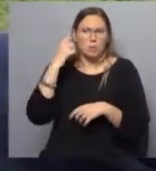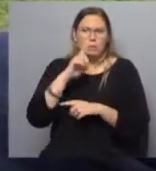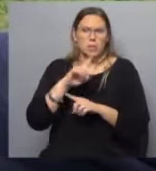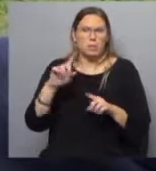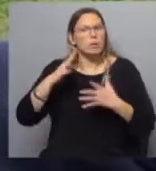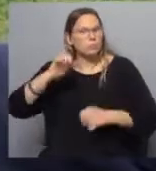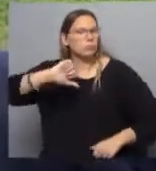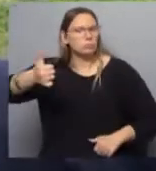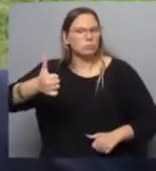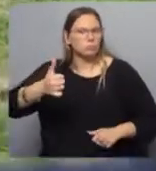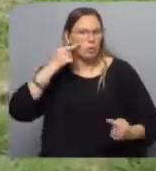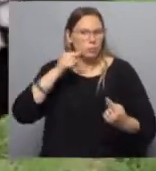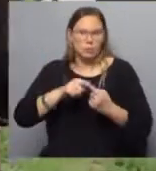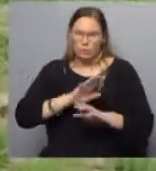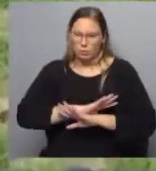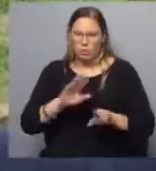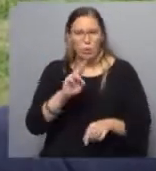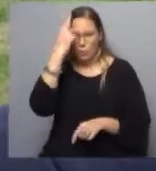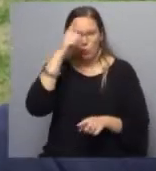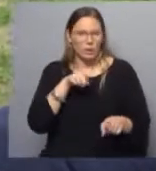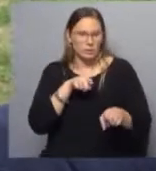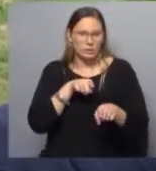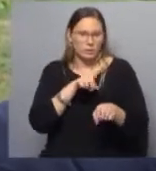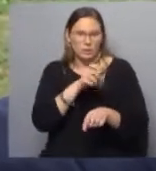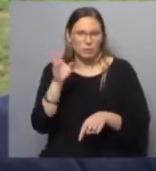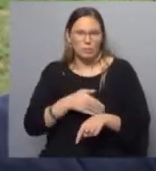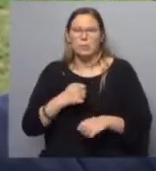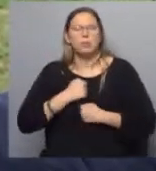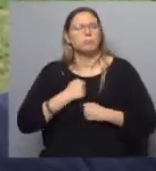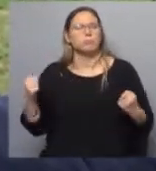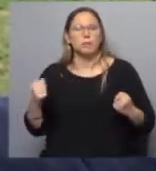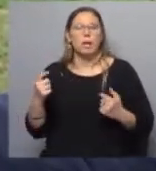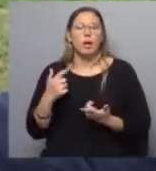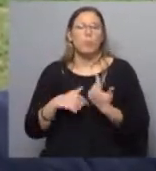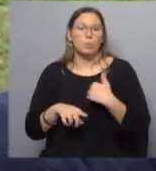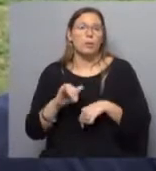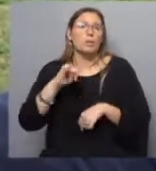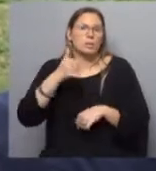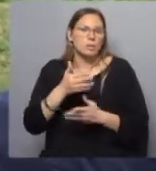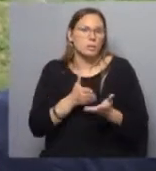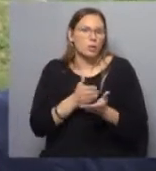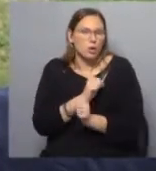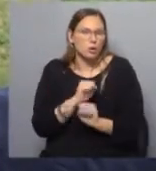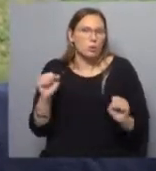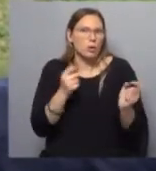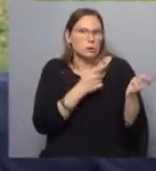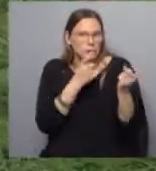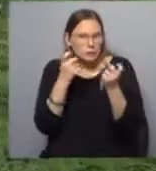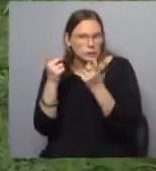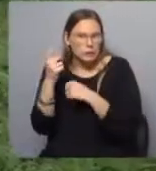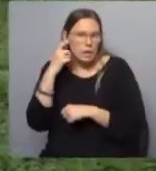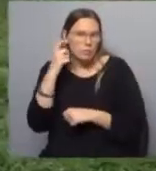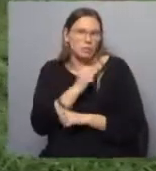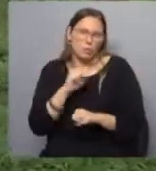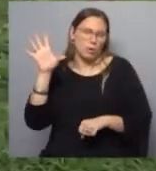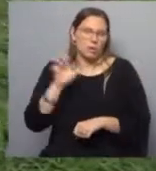idea de ganar. Bien. ¿La uruguaya? Sí, pechereando. Pero, lógico, todo lo que se pueda de experiencia se va a